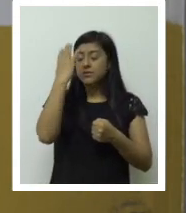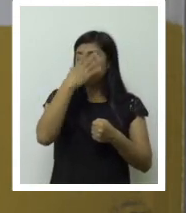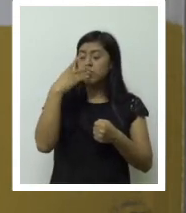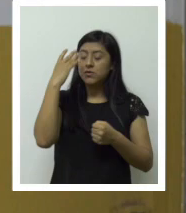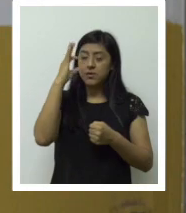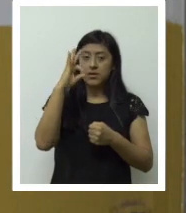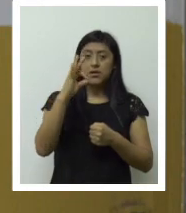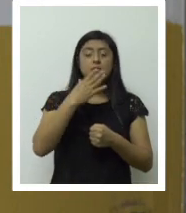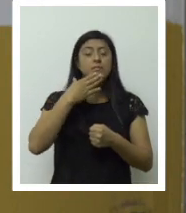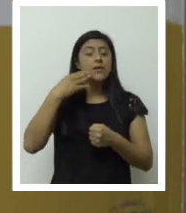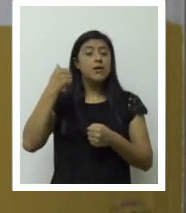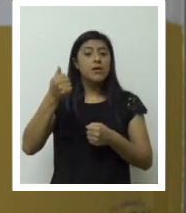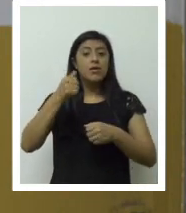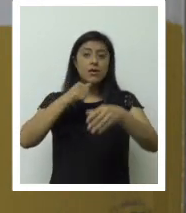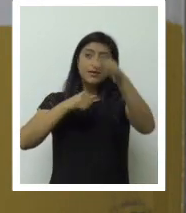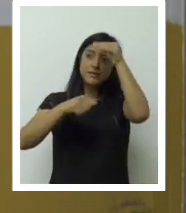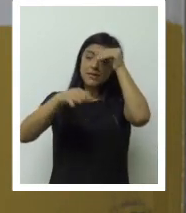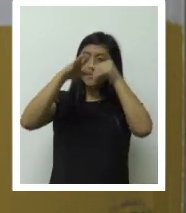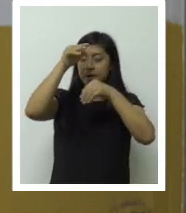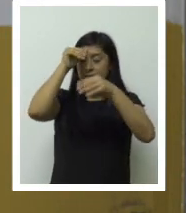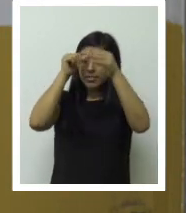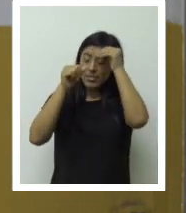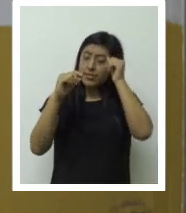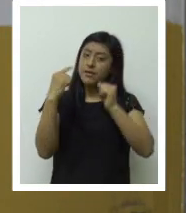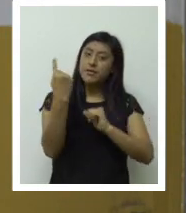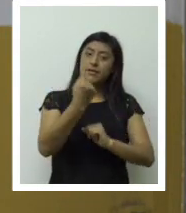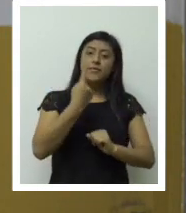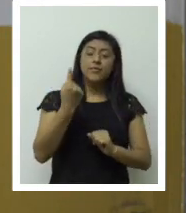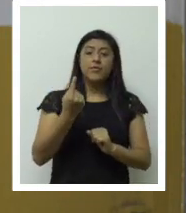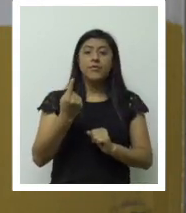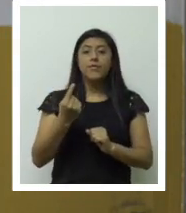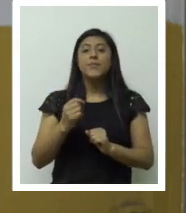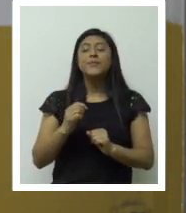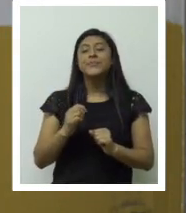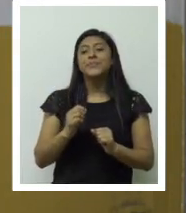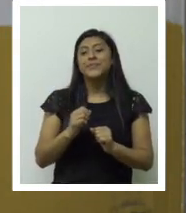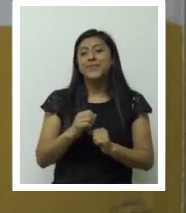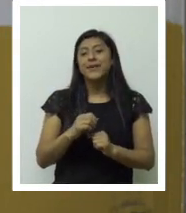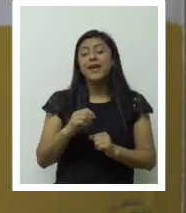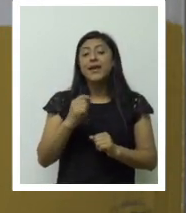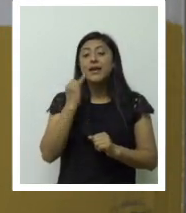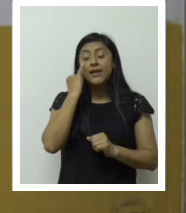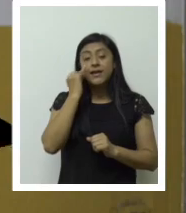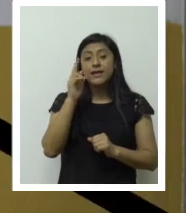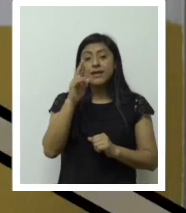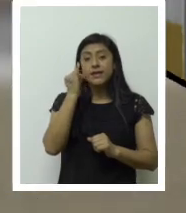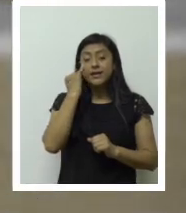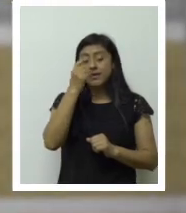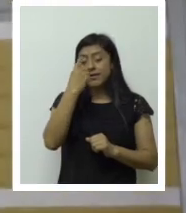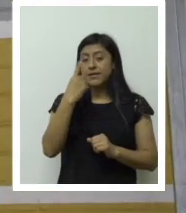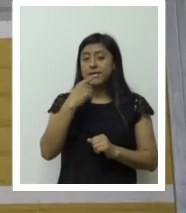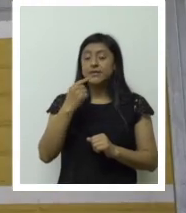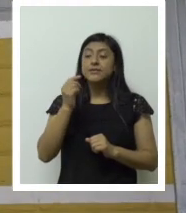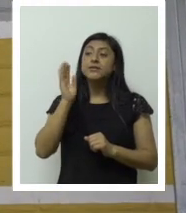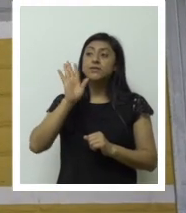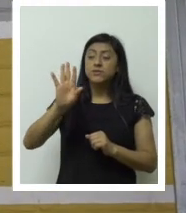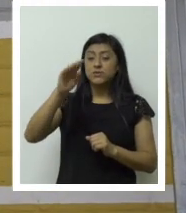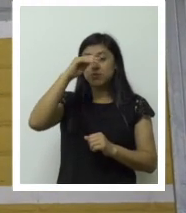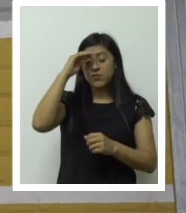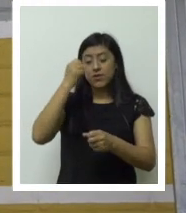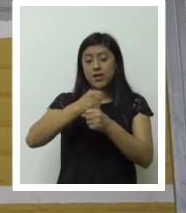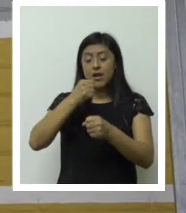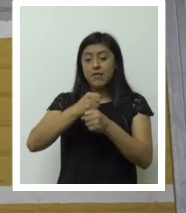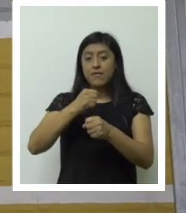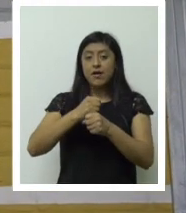pues, todo, ¿verdad? Porque no hay nada mejor en la vida que aprender de todo. No cabe duda que la